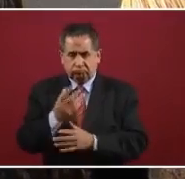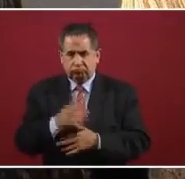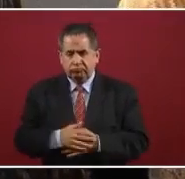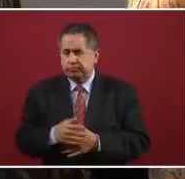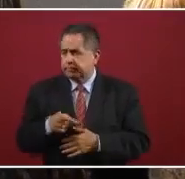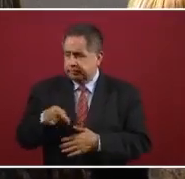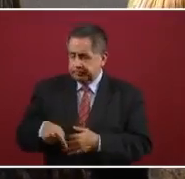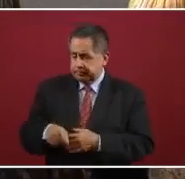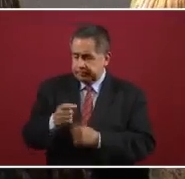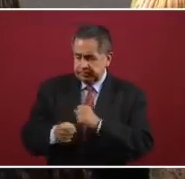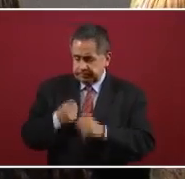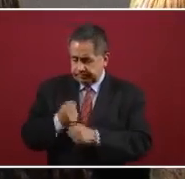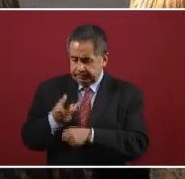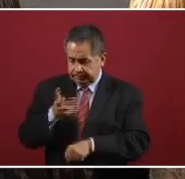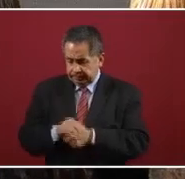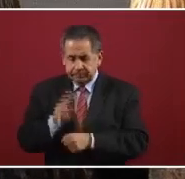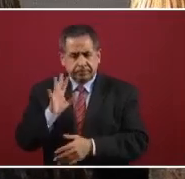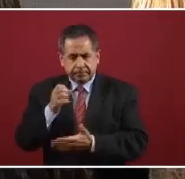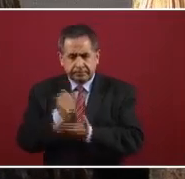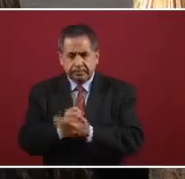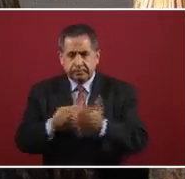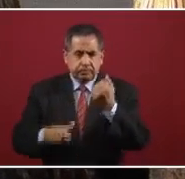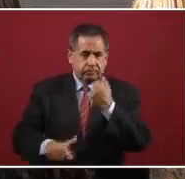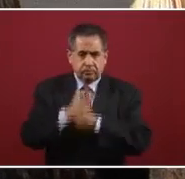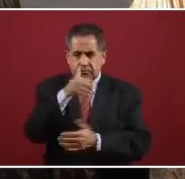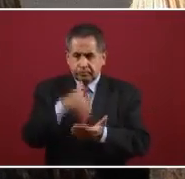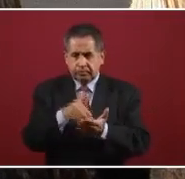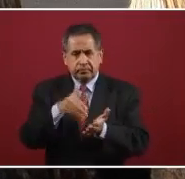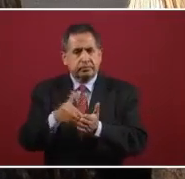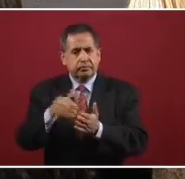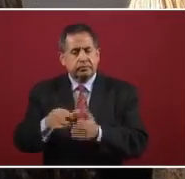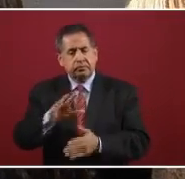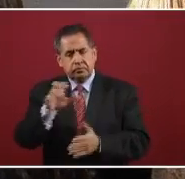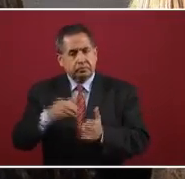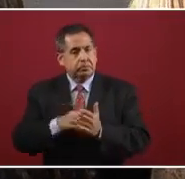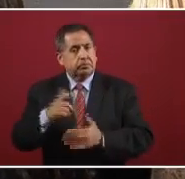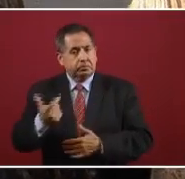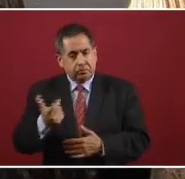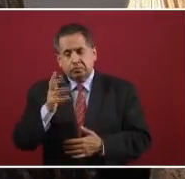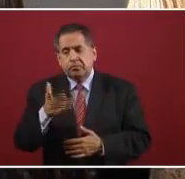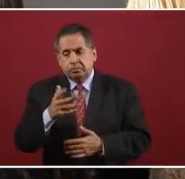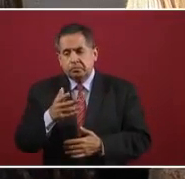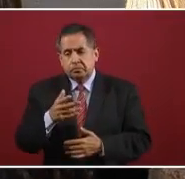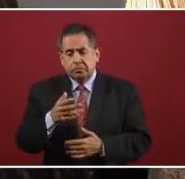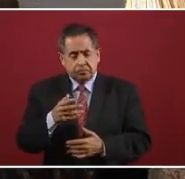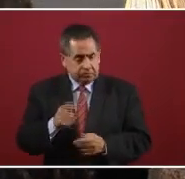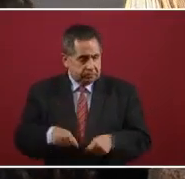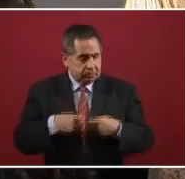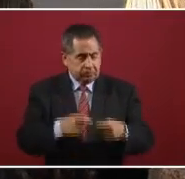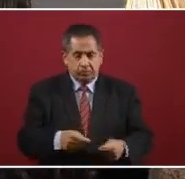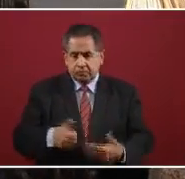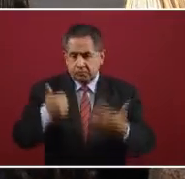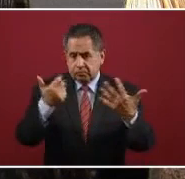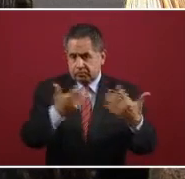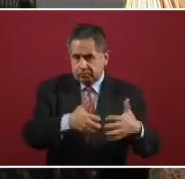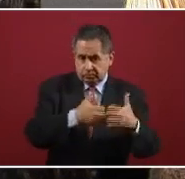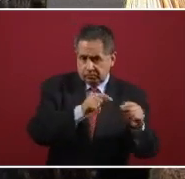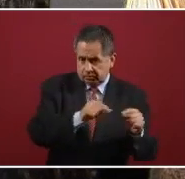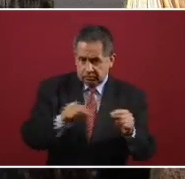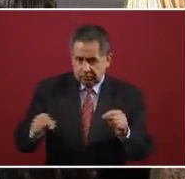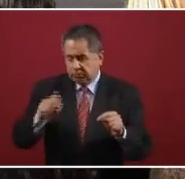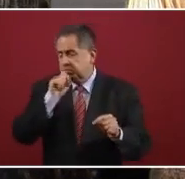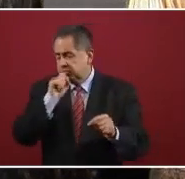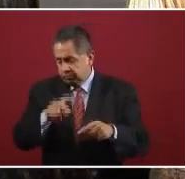autorizados para este año 12.500 millones de pesos para las 6 refinerías y se va a